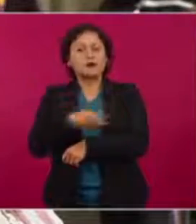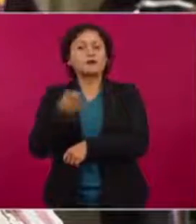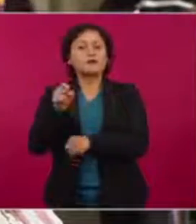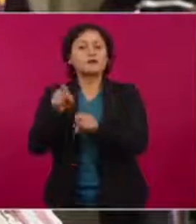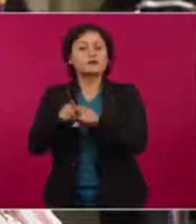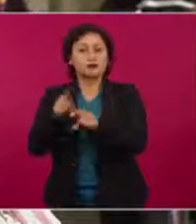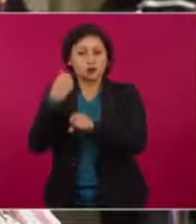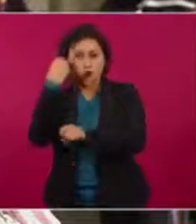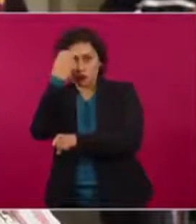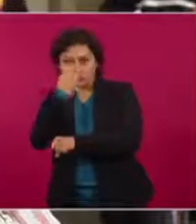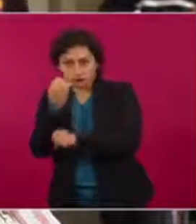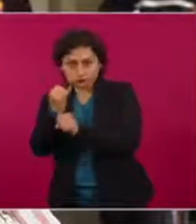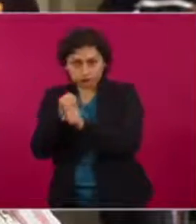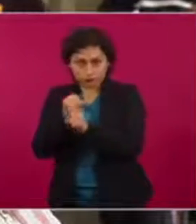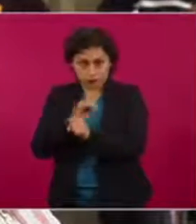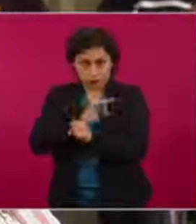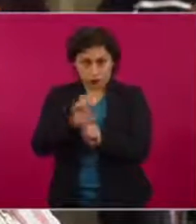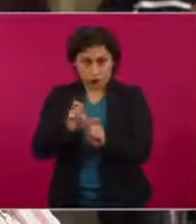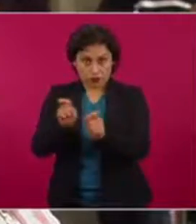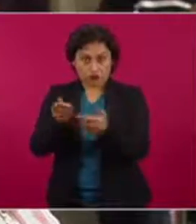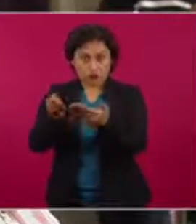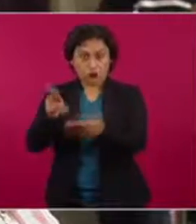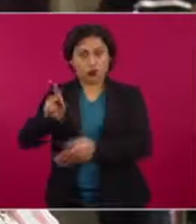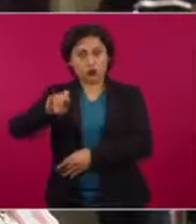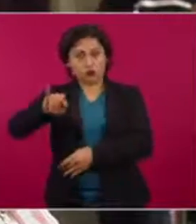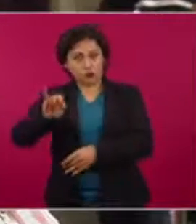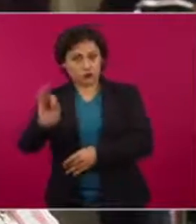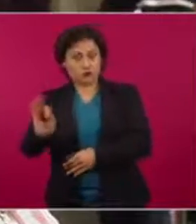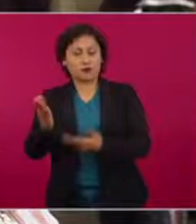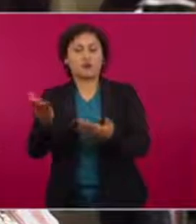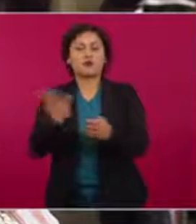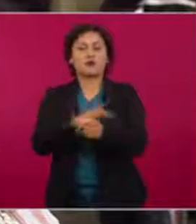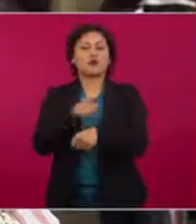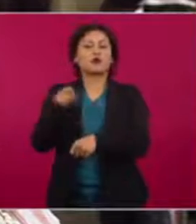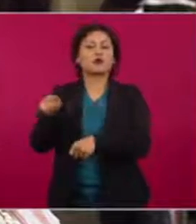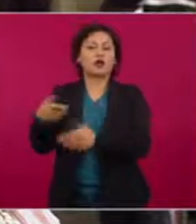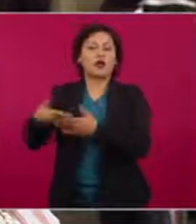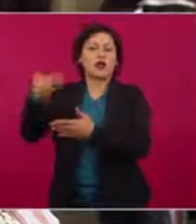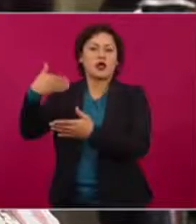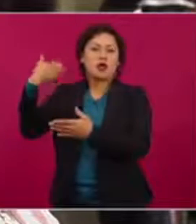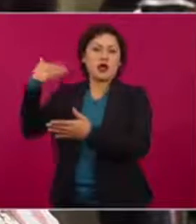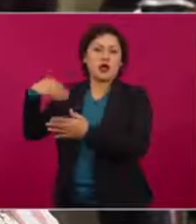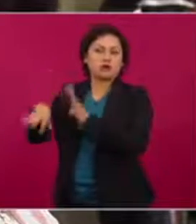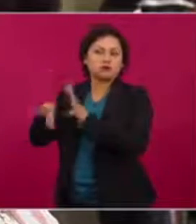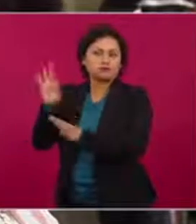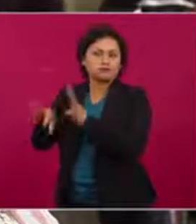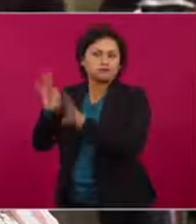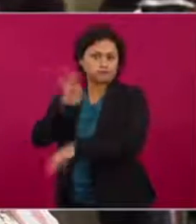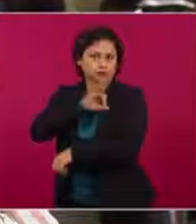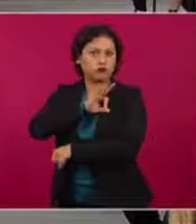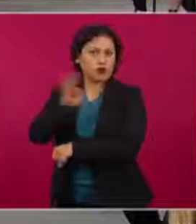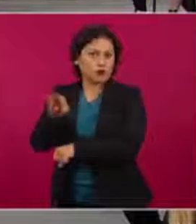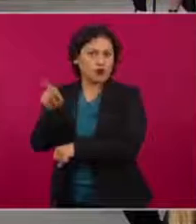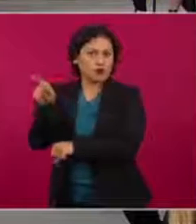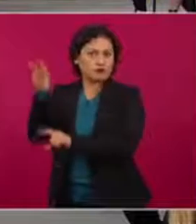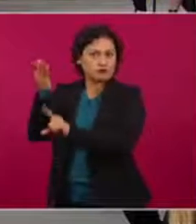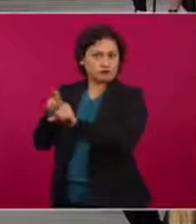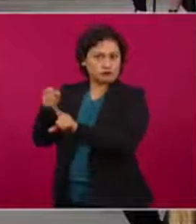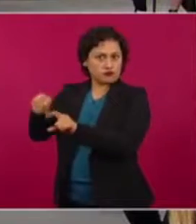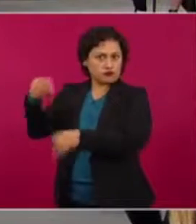este caso en específico, porque pues, hay antecedentes de más cosas que pudieran estar sucediendo con esta